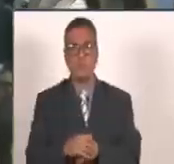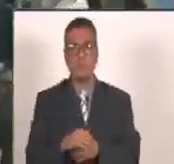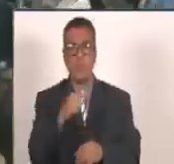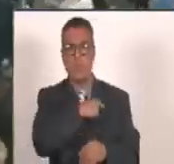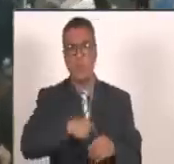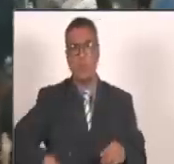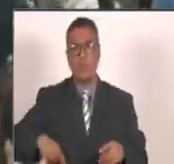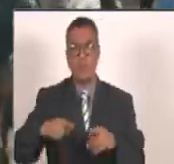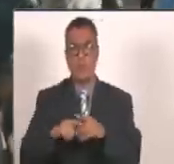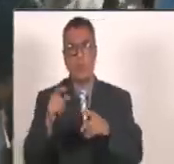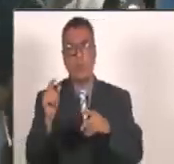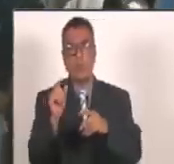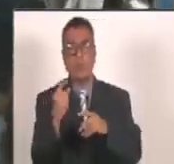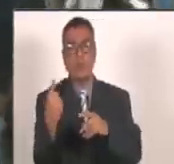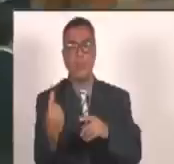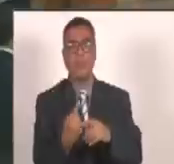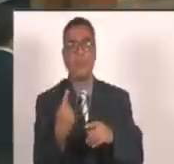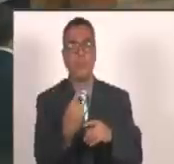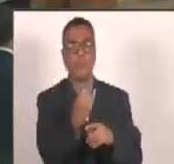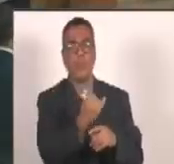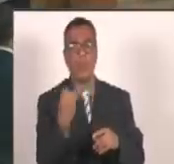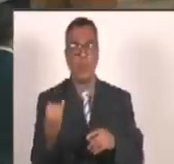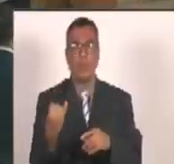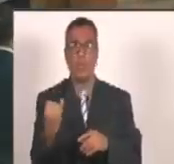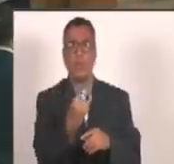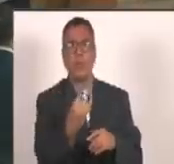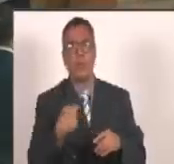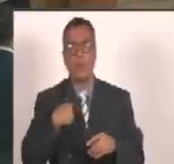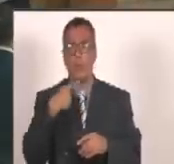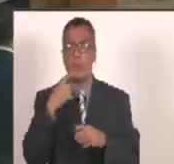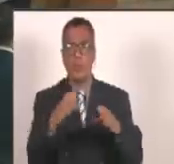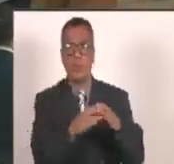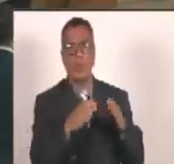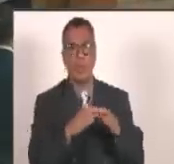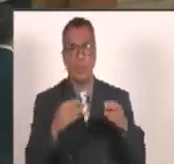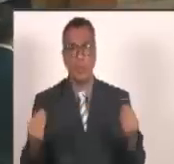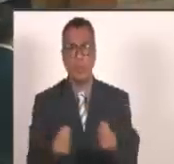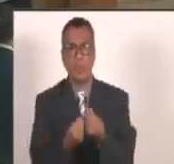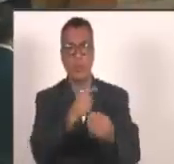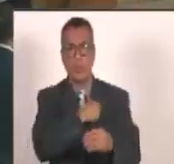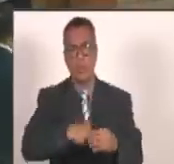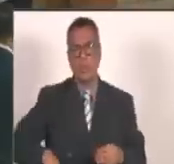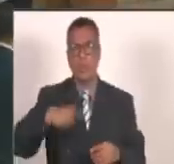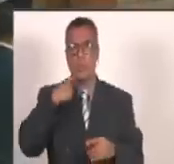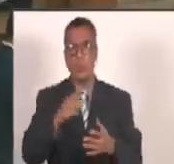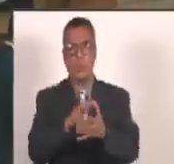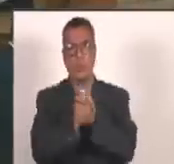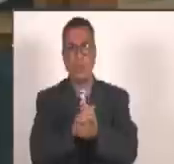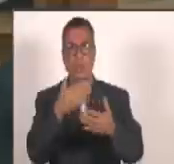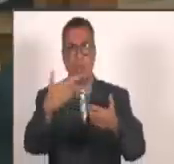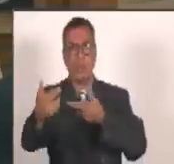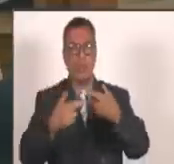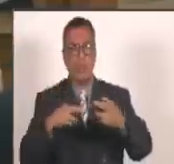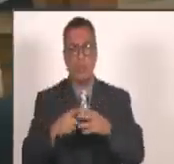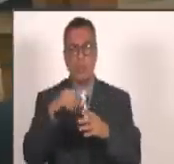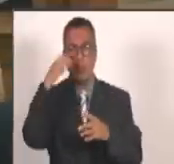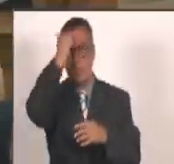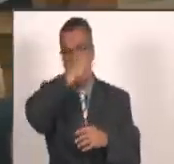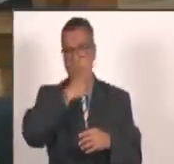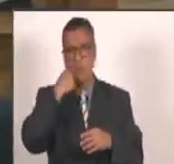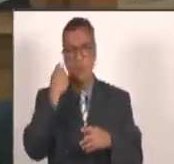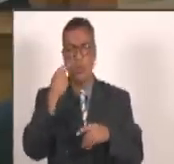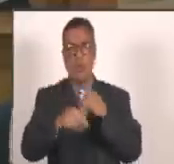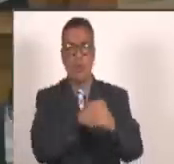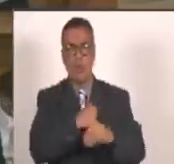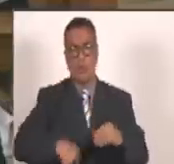el presidente de las Islas Comoras, pedía reunión con el presidente Nicolás Maduro para estrechar los lazos con África.